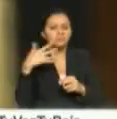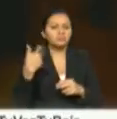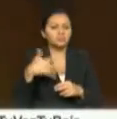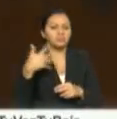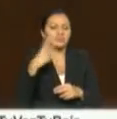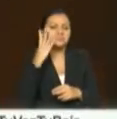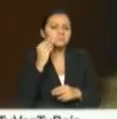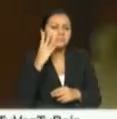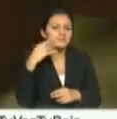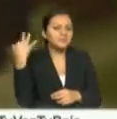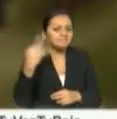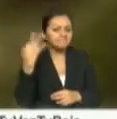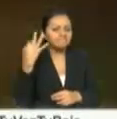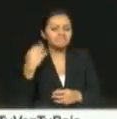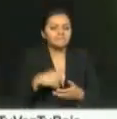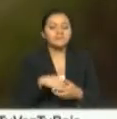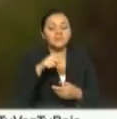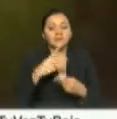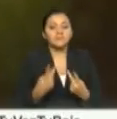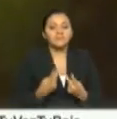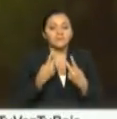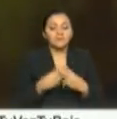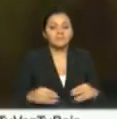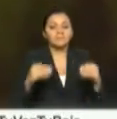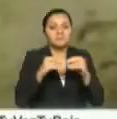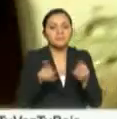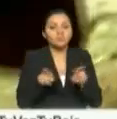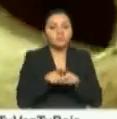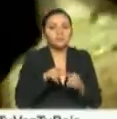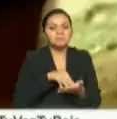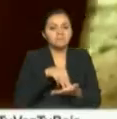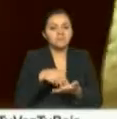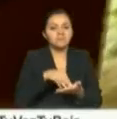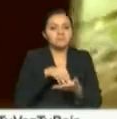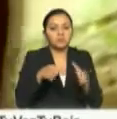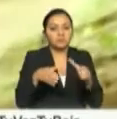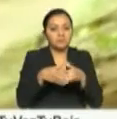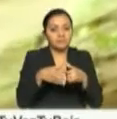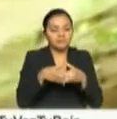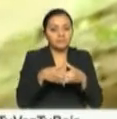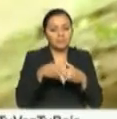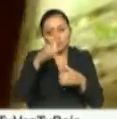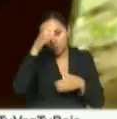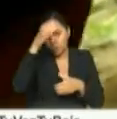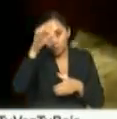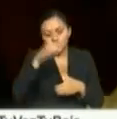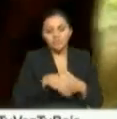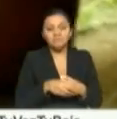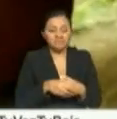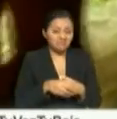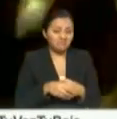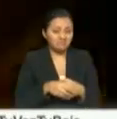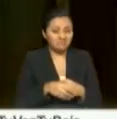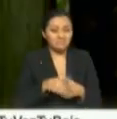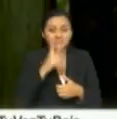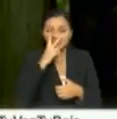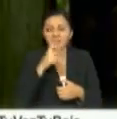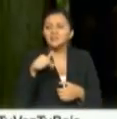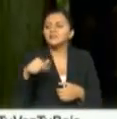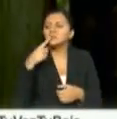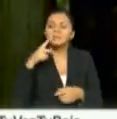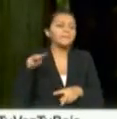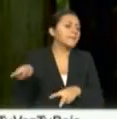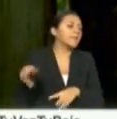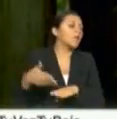experiencia única, vivir un día como un miembro de la etnia. Nosotros no queremos que se diga por aquí vivieron